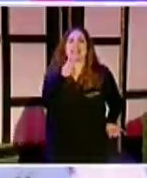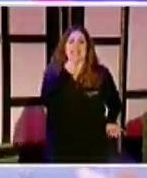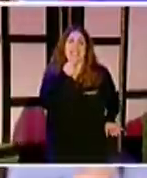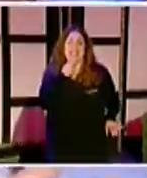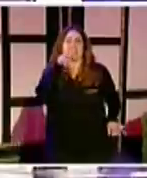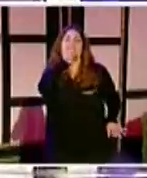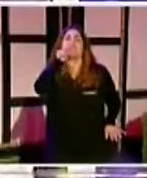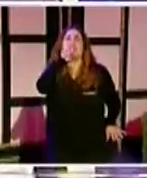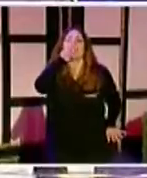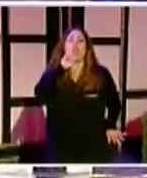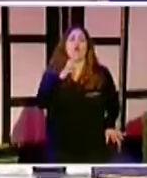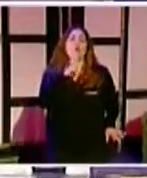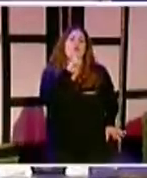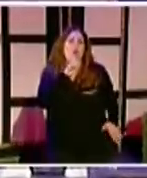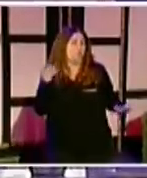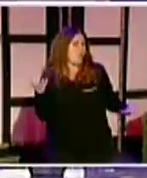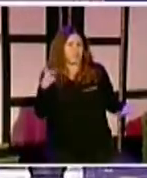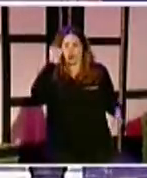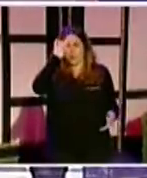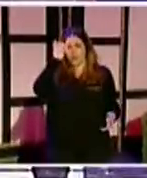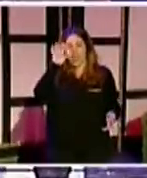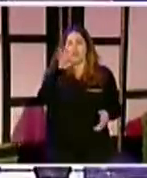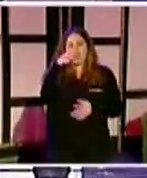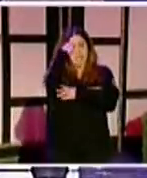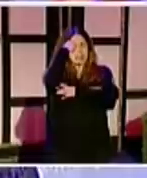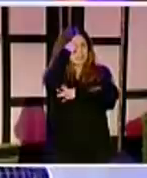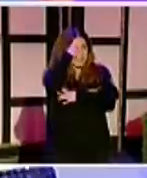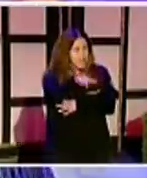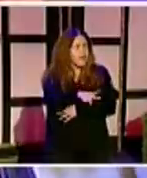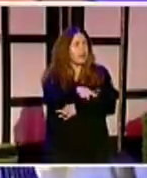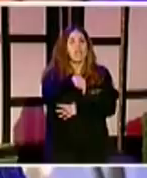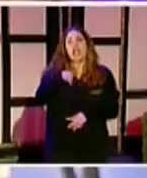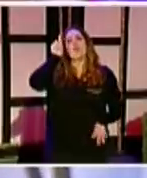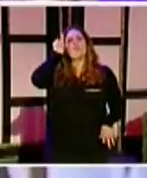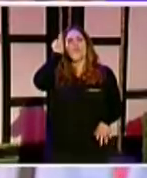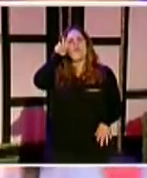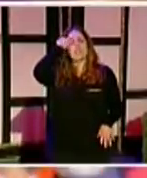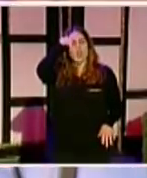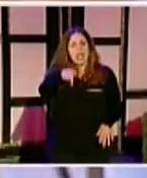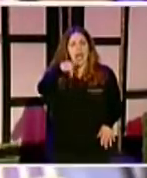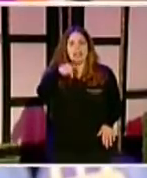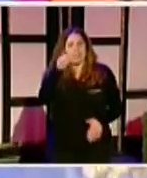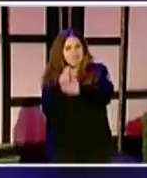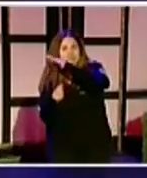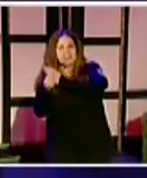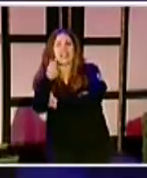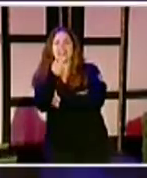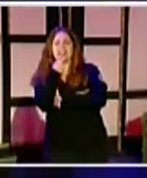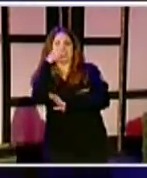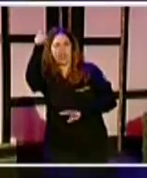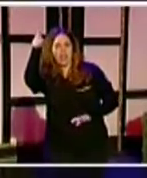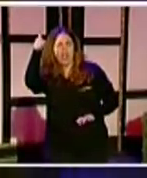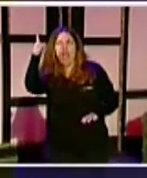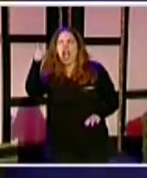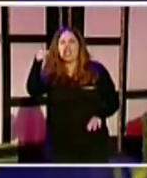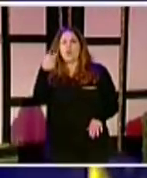con el inglés, ¿no? Usted sabrá, como le he explicado ya en no sé cuántas ocasiones, que el profesorado de nuestro colegio es nativo. ¿Y para qué traen a un